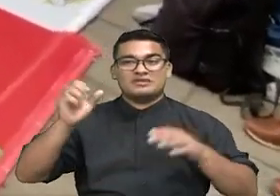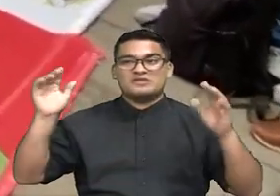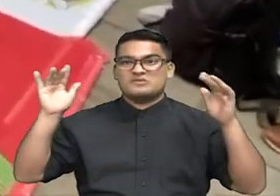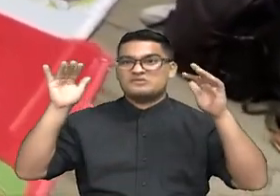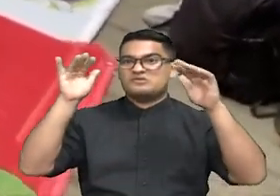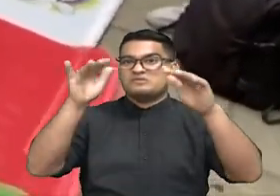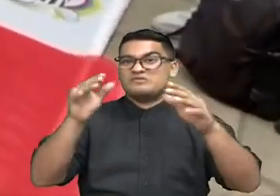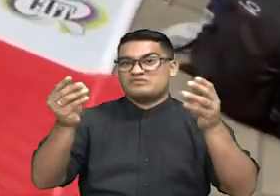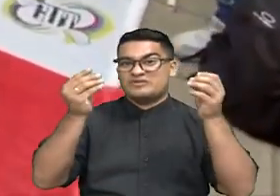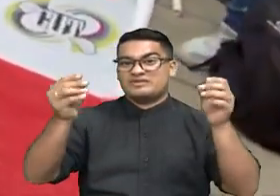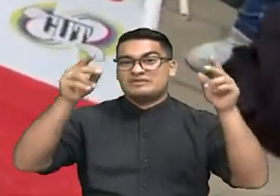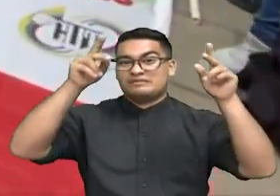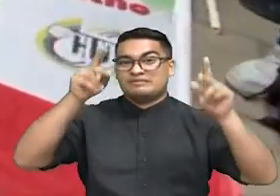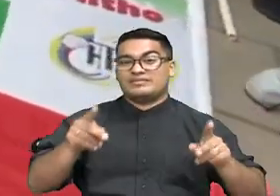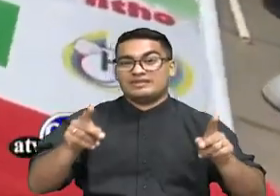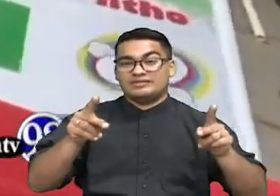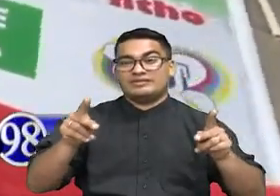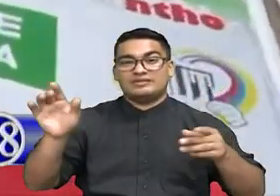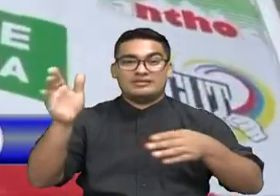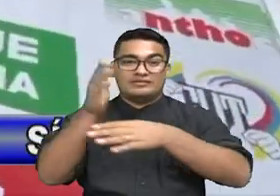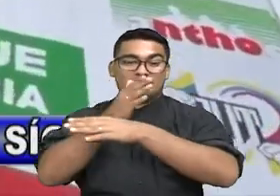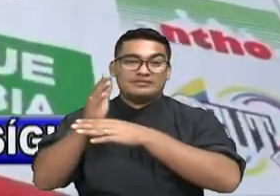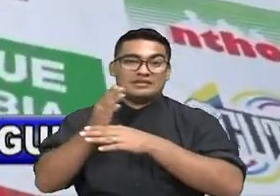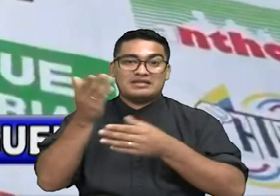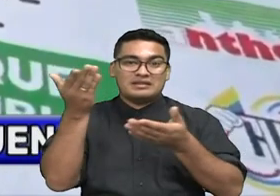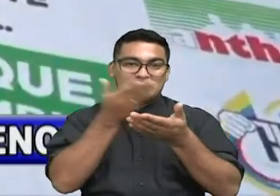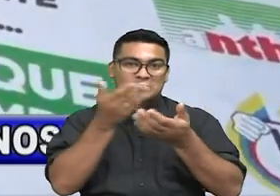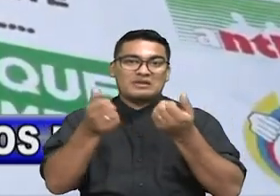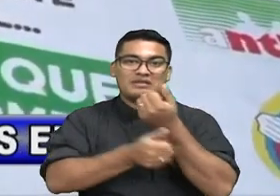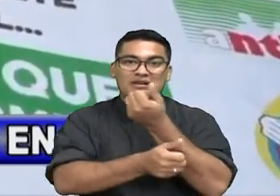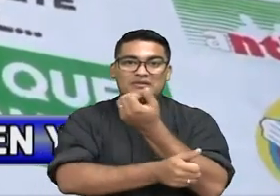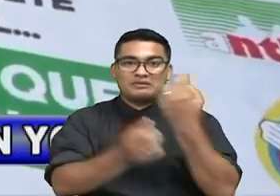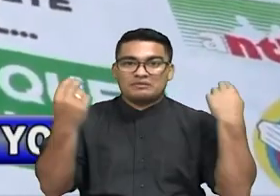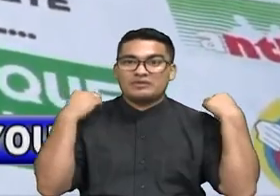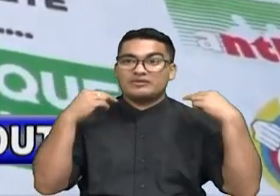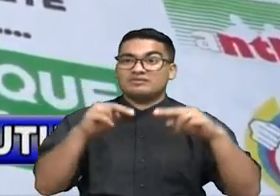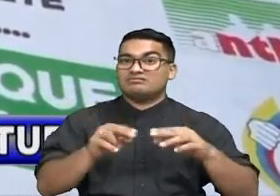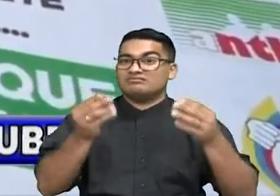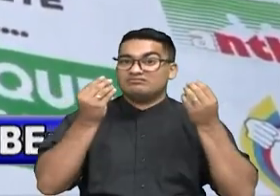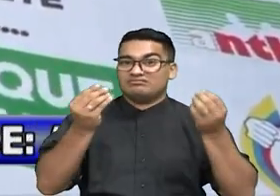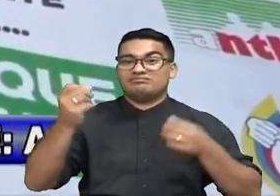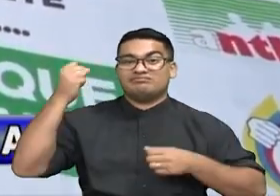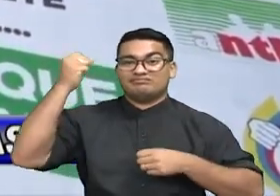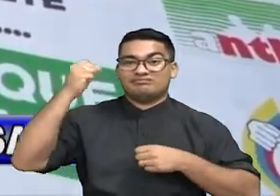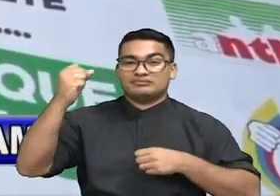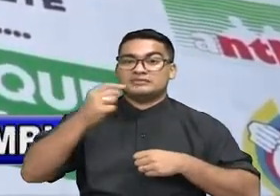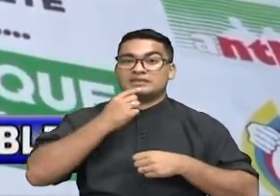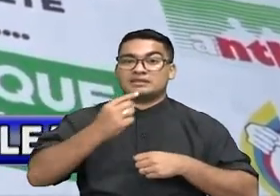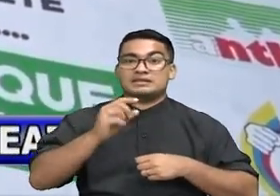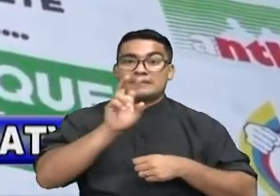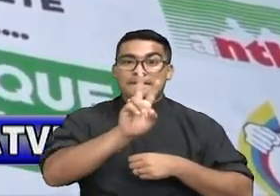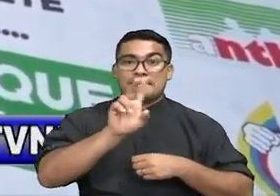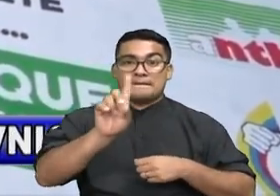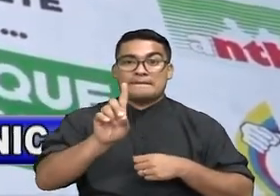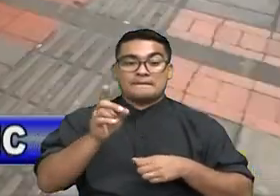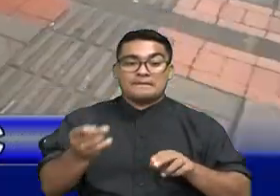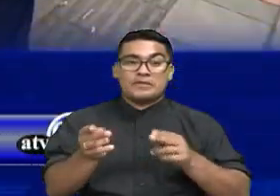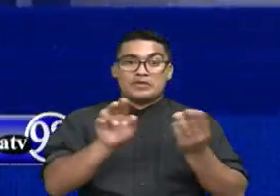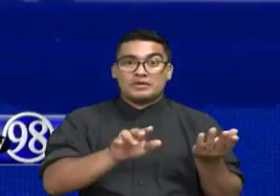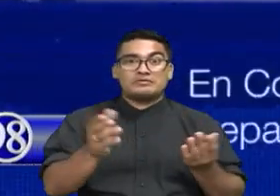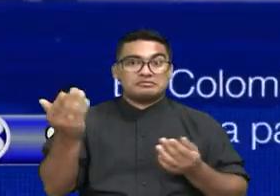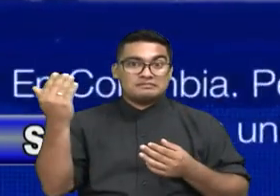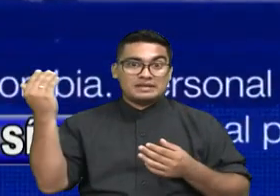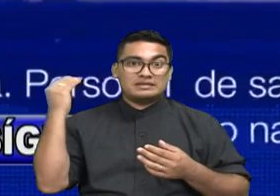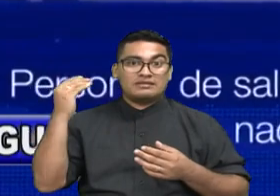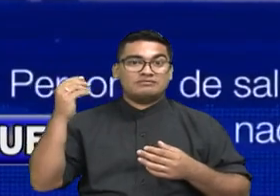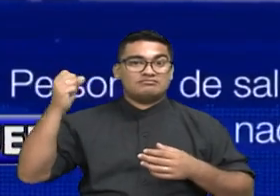son encabezadas por centrales sindicales, estudiantiles, docentes y activistas sociales que desde el 21 de noviembre mantienen